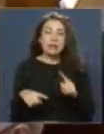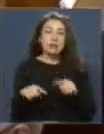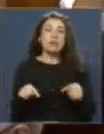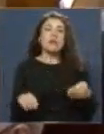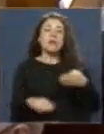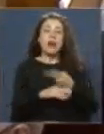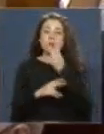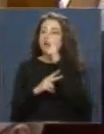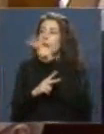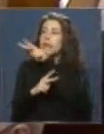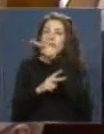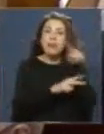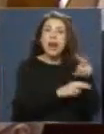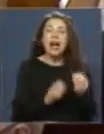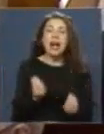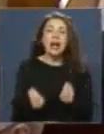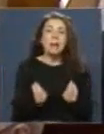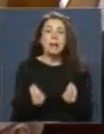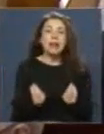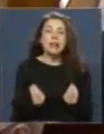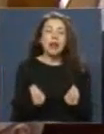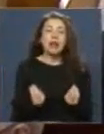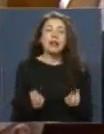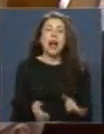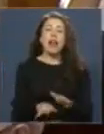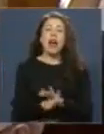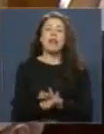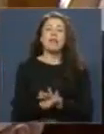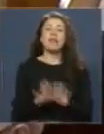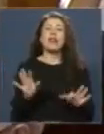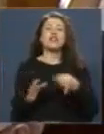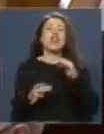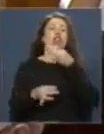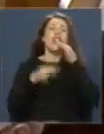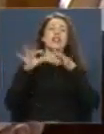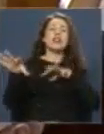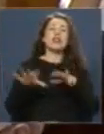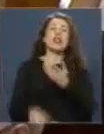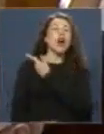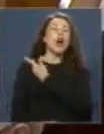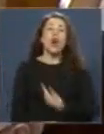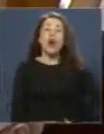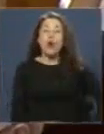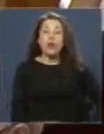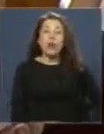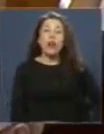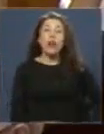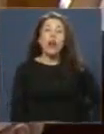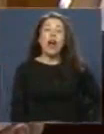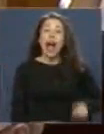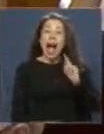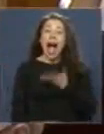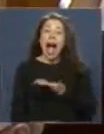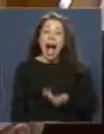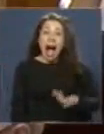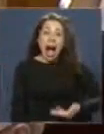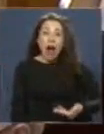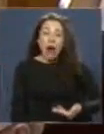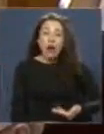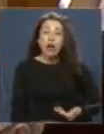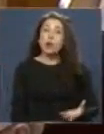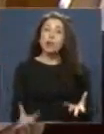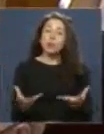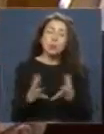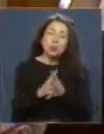que vean lo que ocurre. Dejemos los eufemismos. El gobierno tiene hoy día